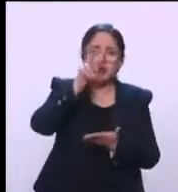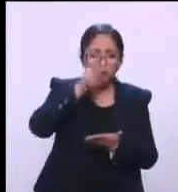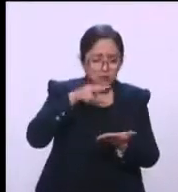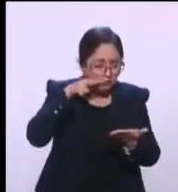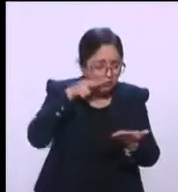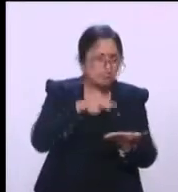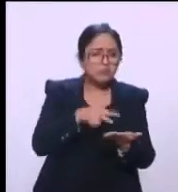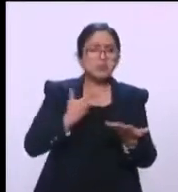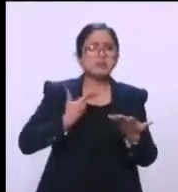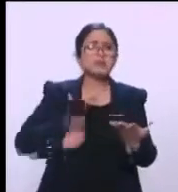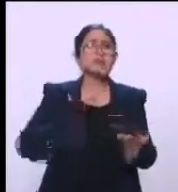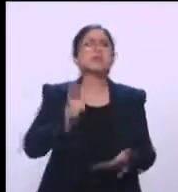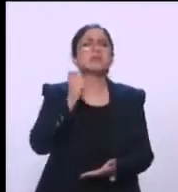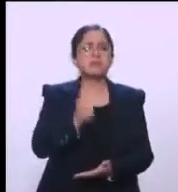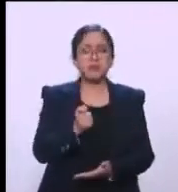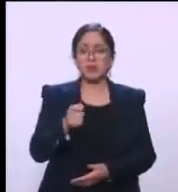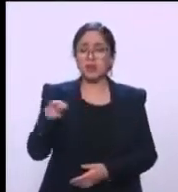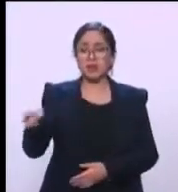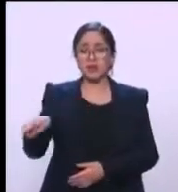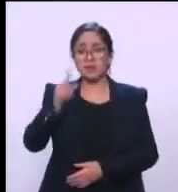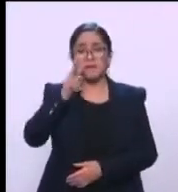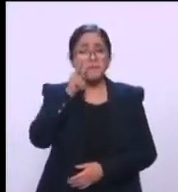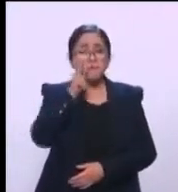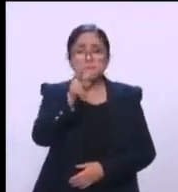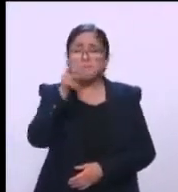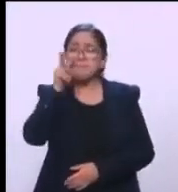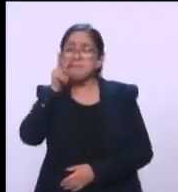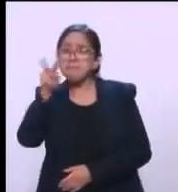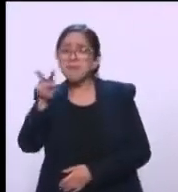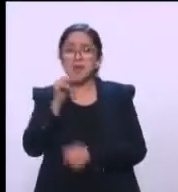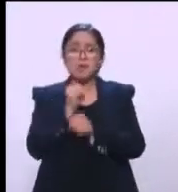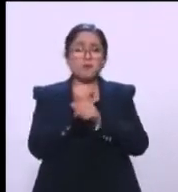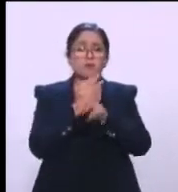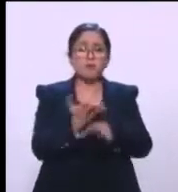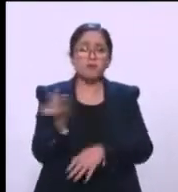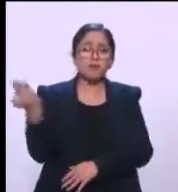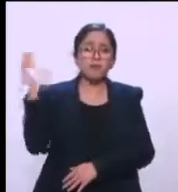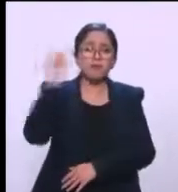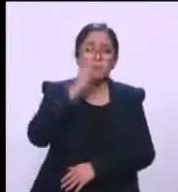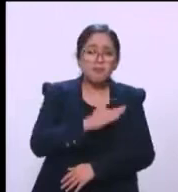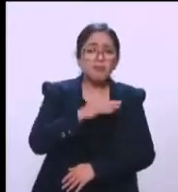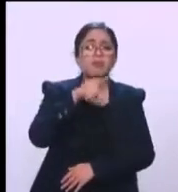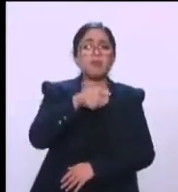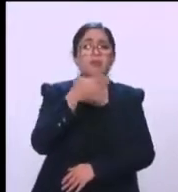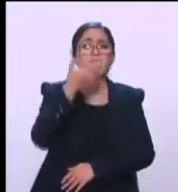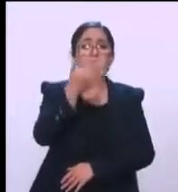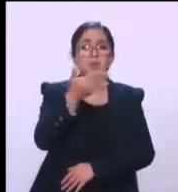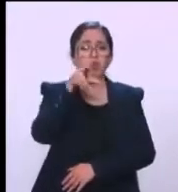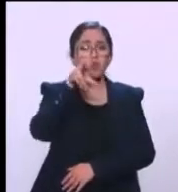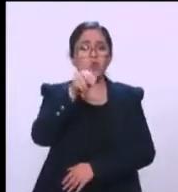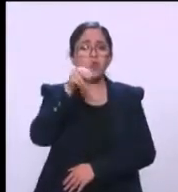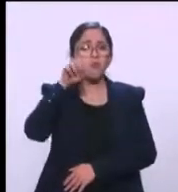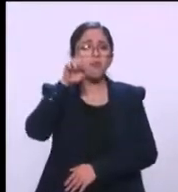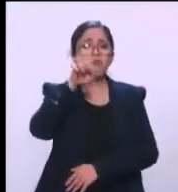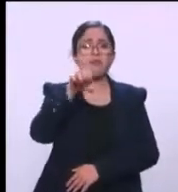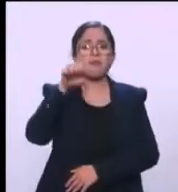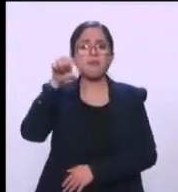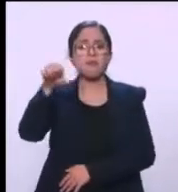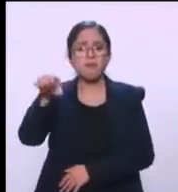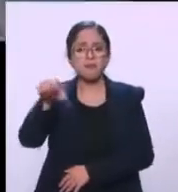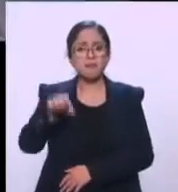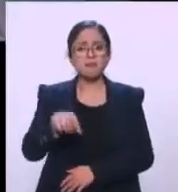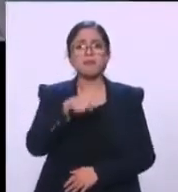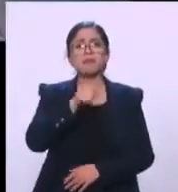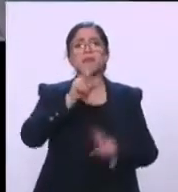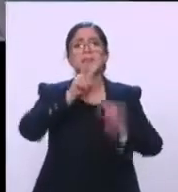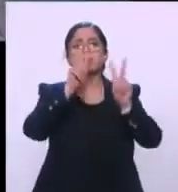que decía: estamos viendo informes de cuentas de medios falsos que llaman a un estado, no se dejen engañar. ¿Que llaman qué? A un